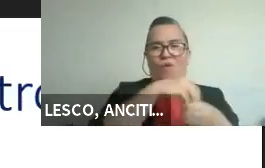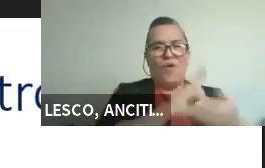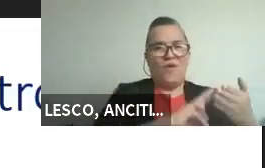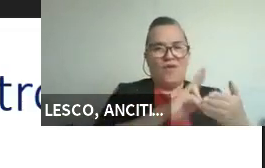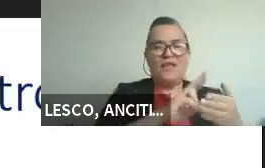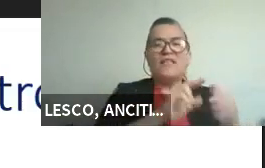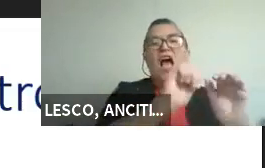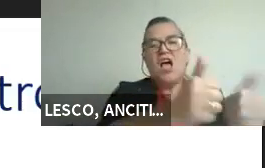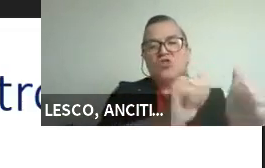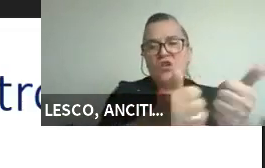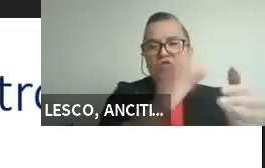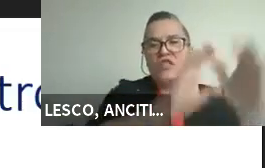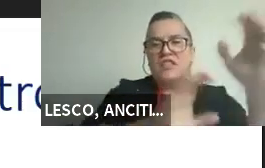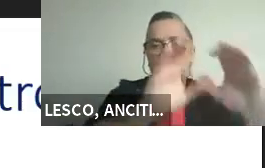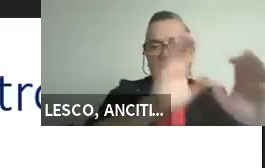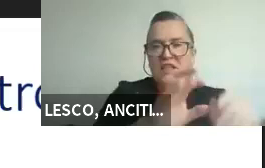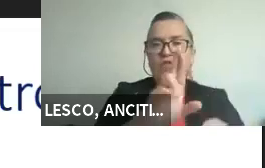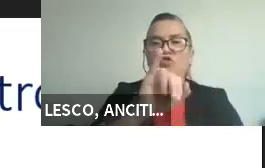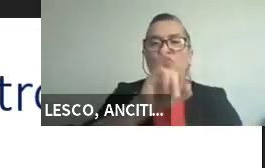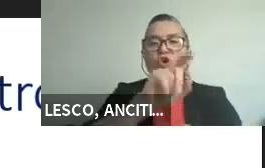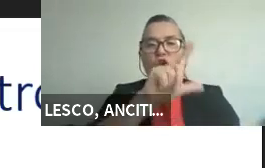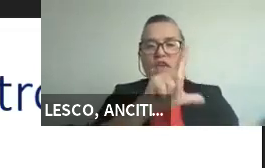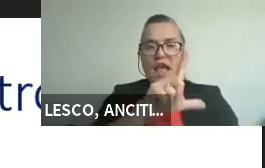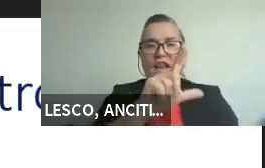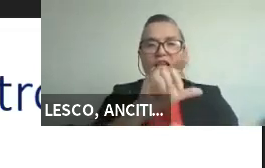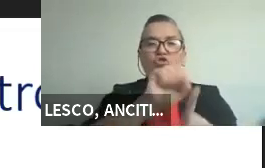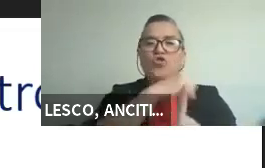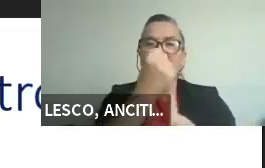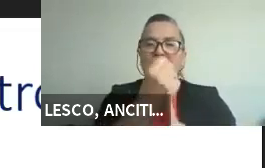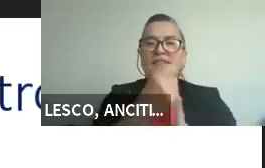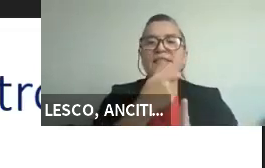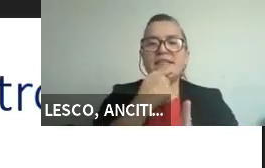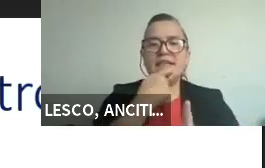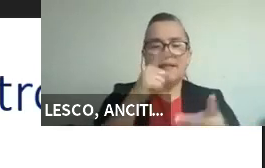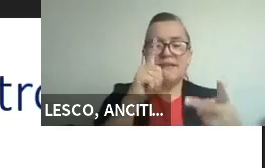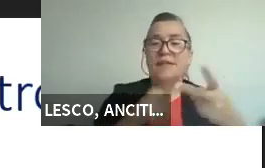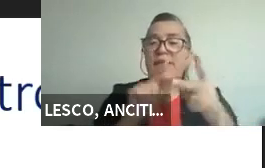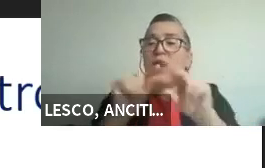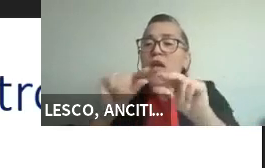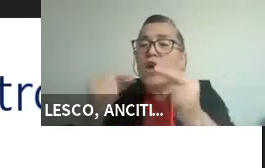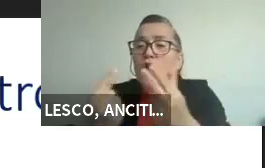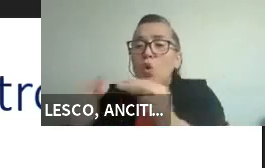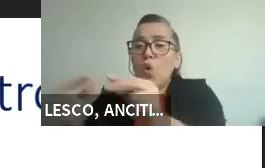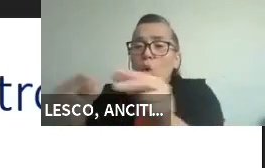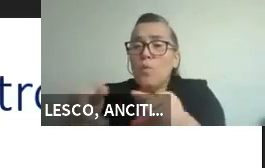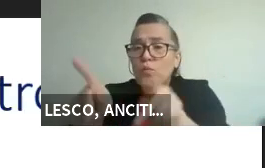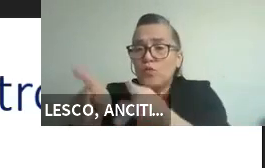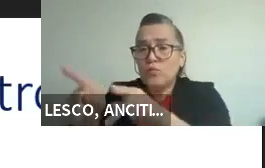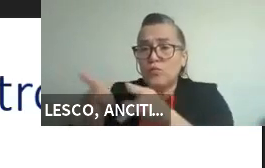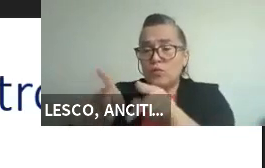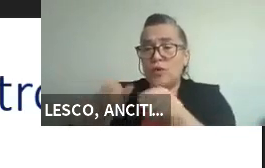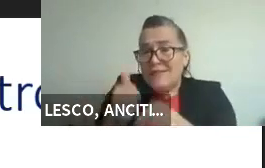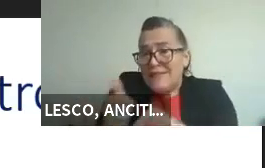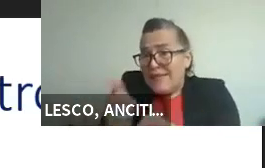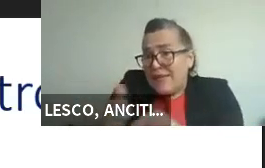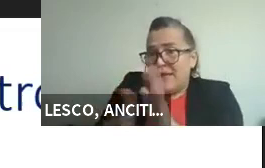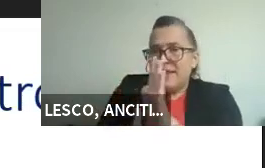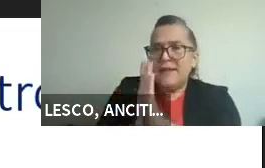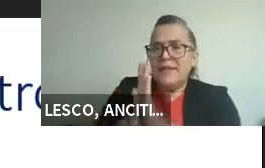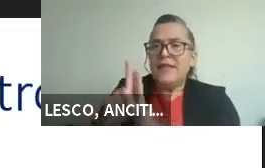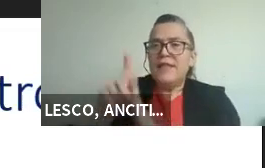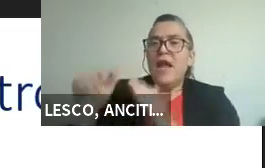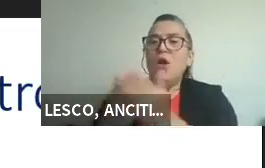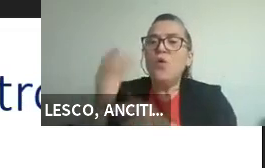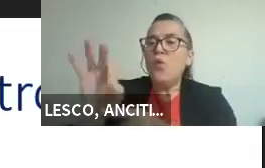asociaciones de científicos como la 'royal society' de inglaterra y en grupos de personas que desarrollaron esta nueva forma